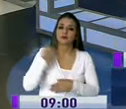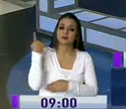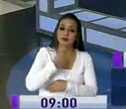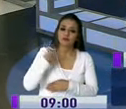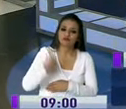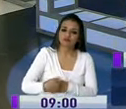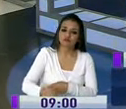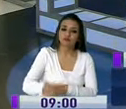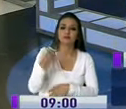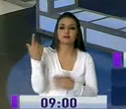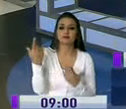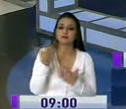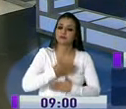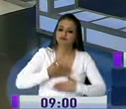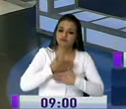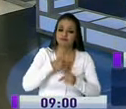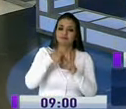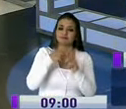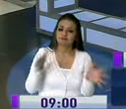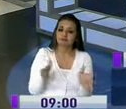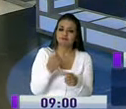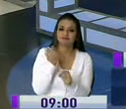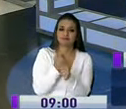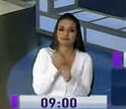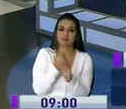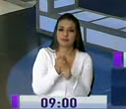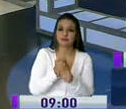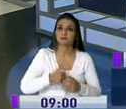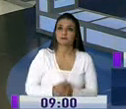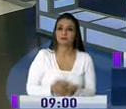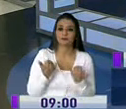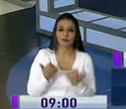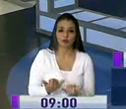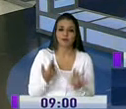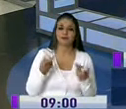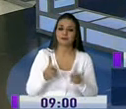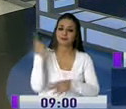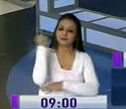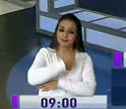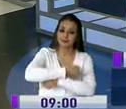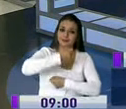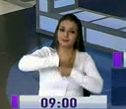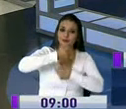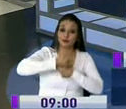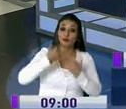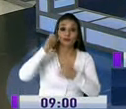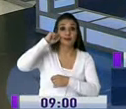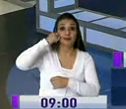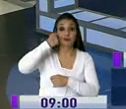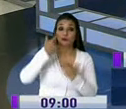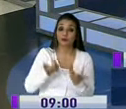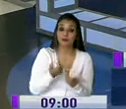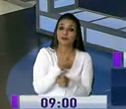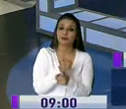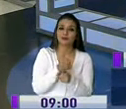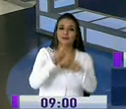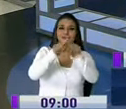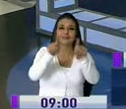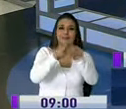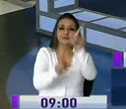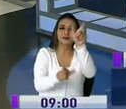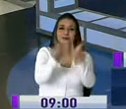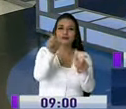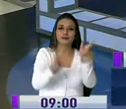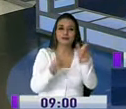vivirlo eso. Con energía y trabajando, por supuesto, además que hoy día conmemoramos el Día del Trabajo. Eso, hoy conmemoramos, así que a los múltiples vecinos que nos